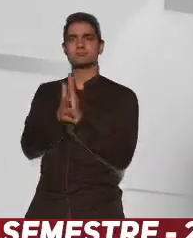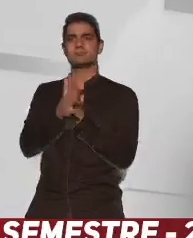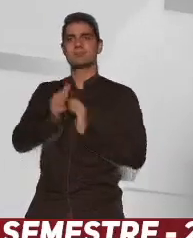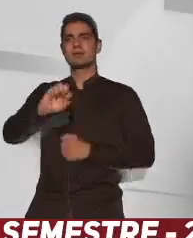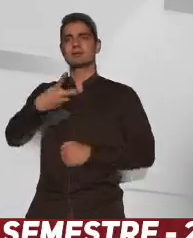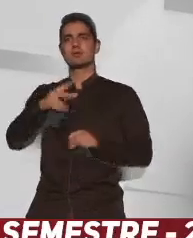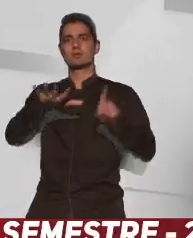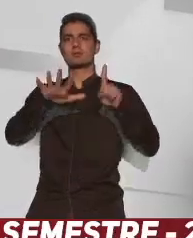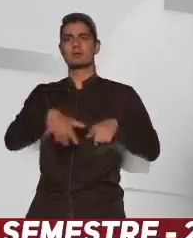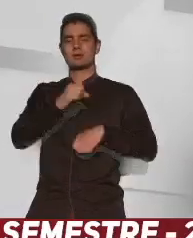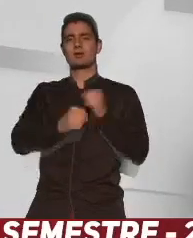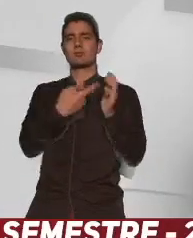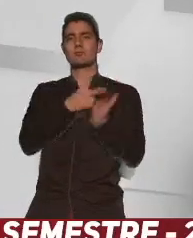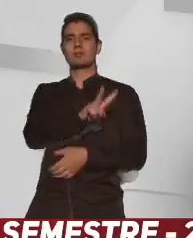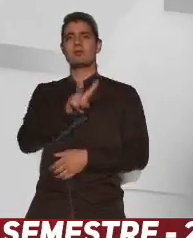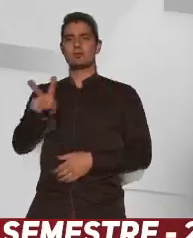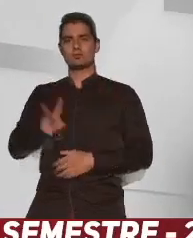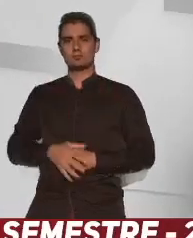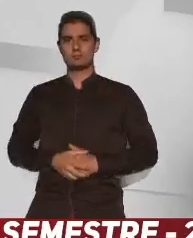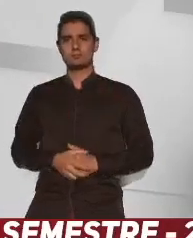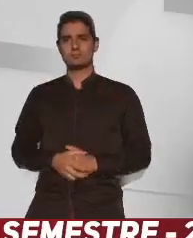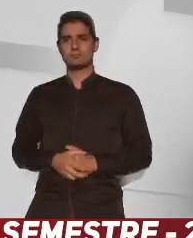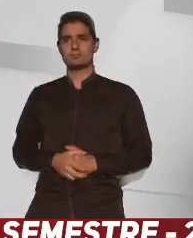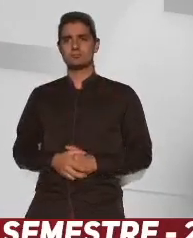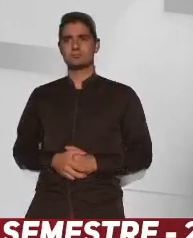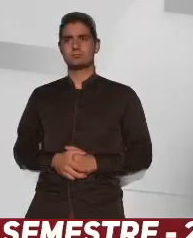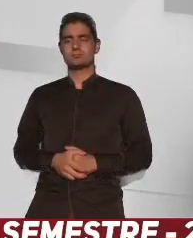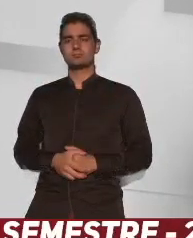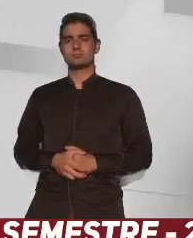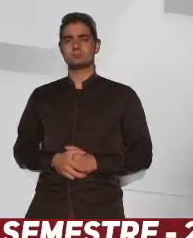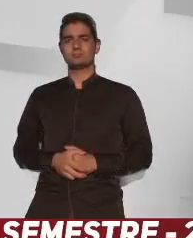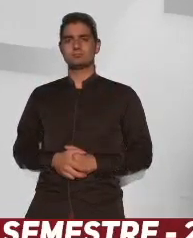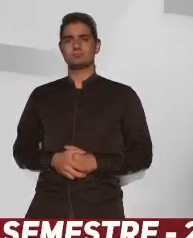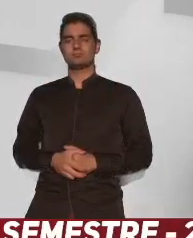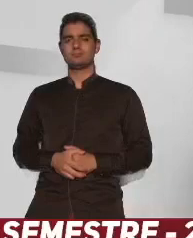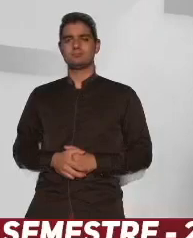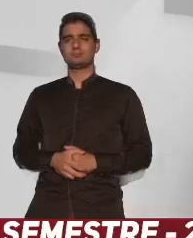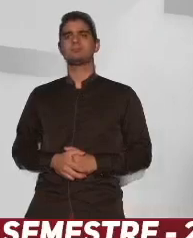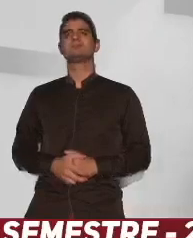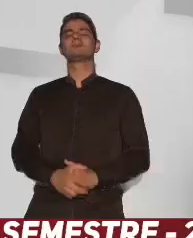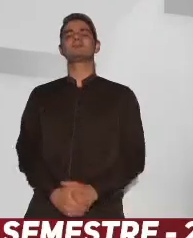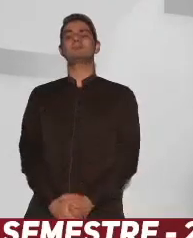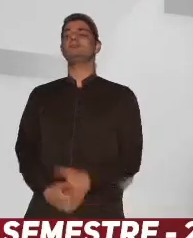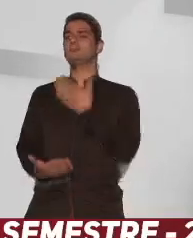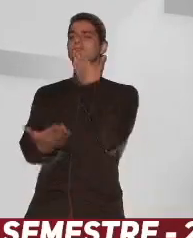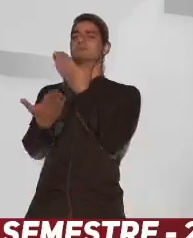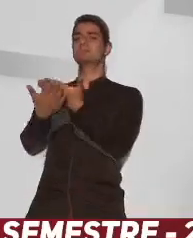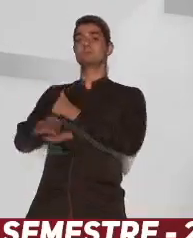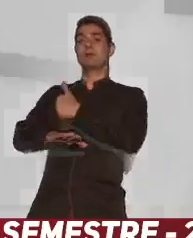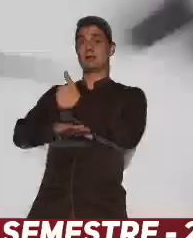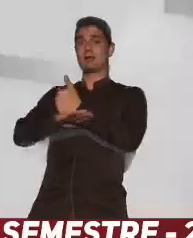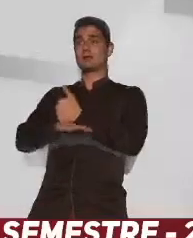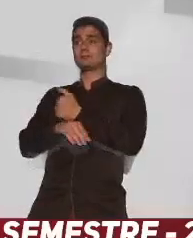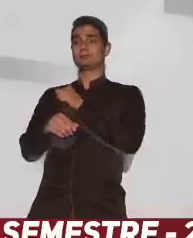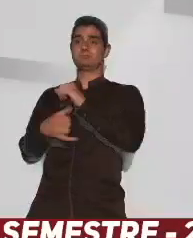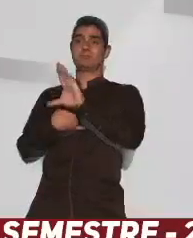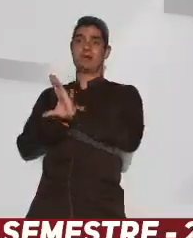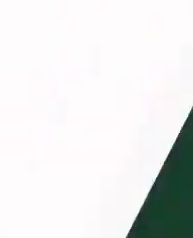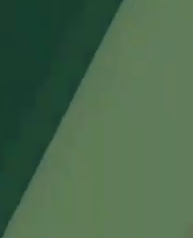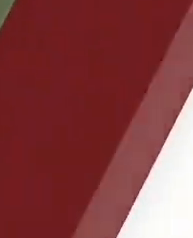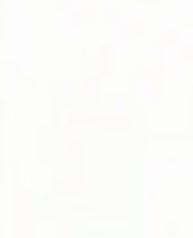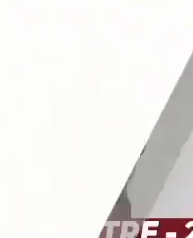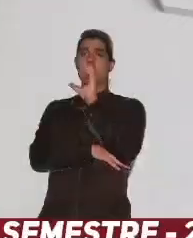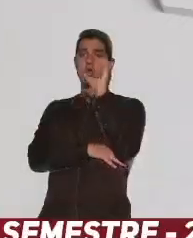2022. General, Gracias, mi general, que desde el Caribe colombiano trabaja por